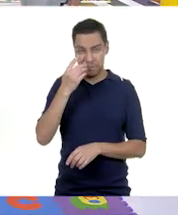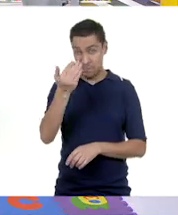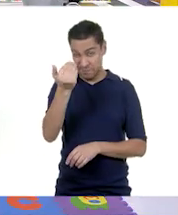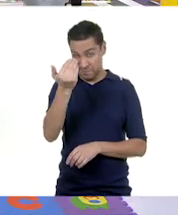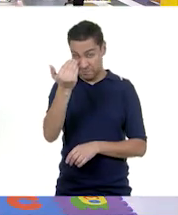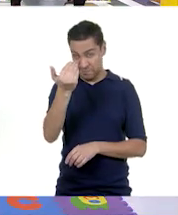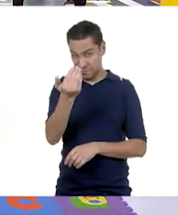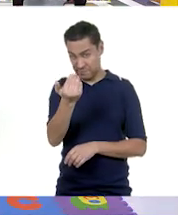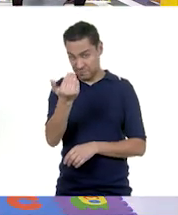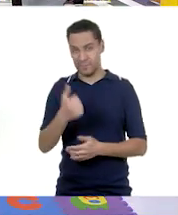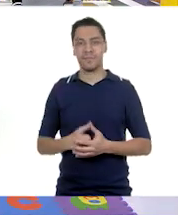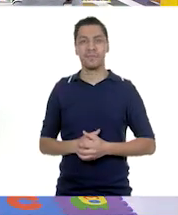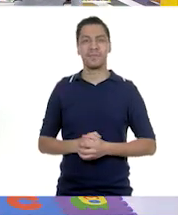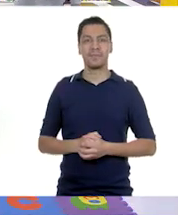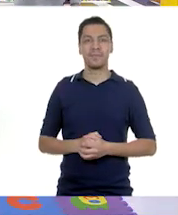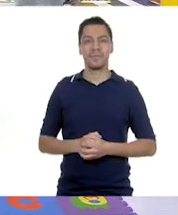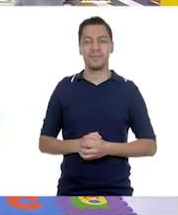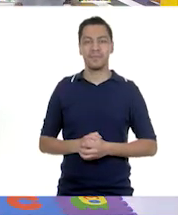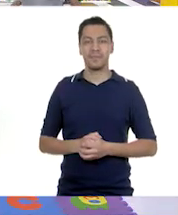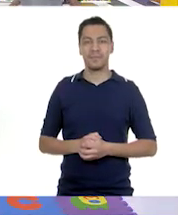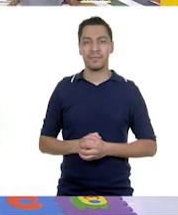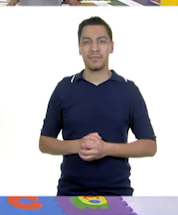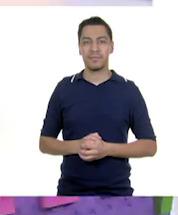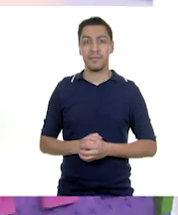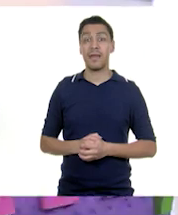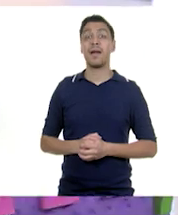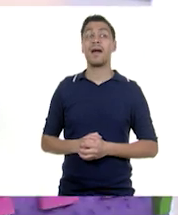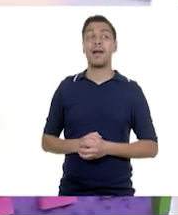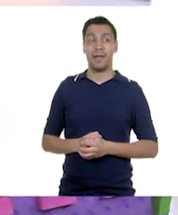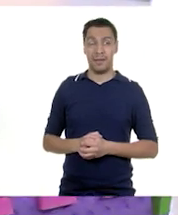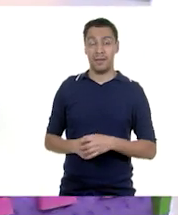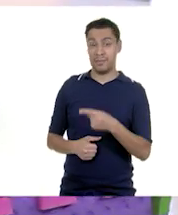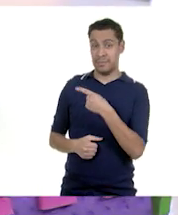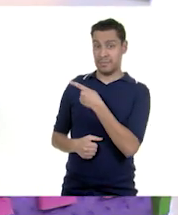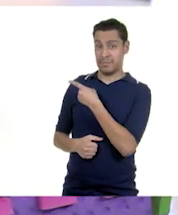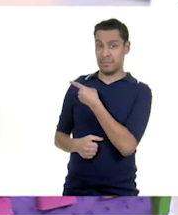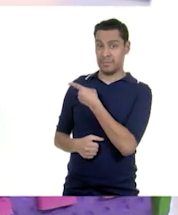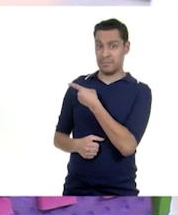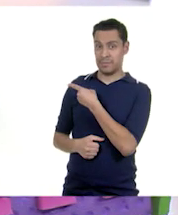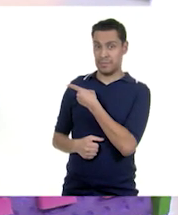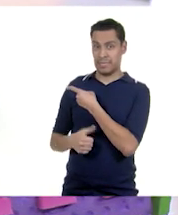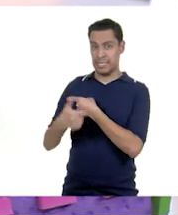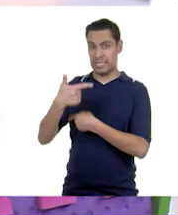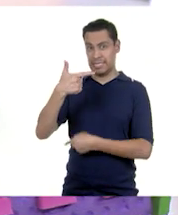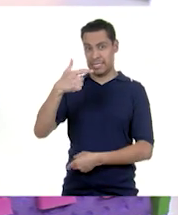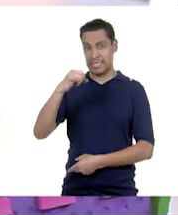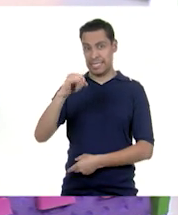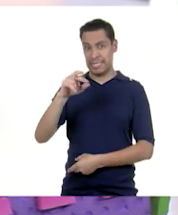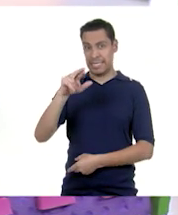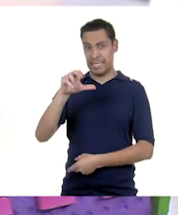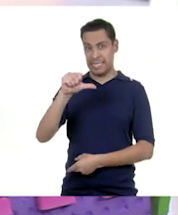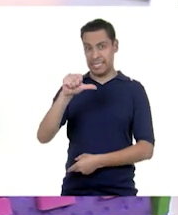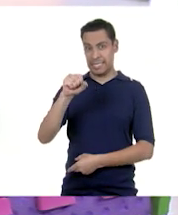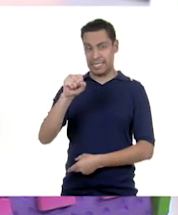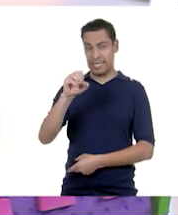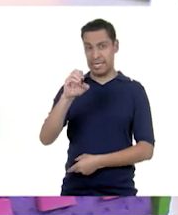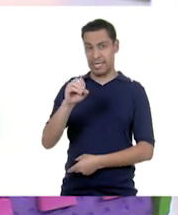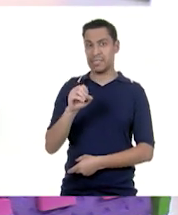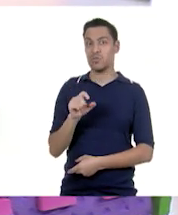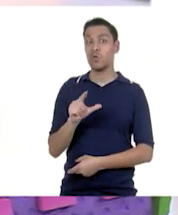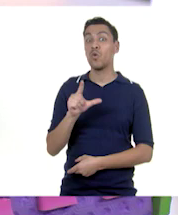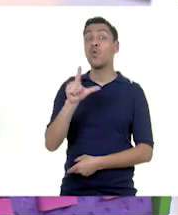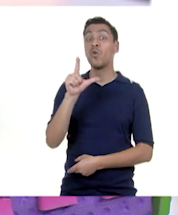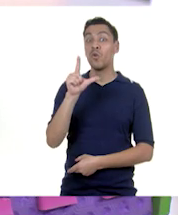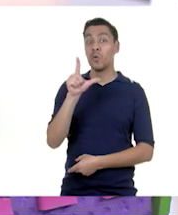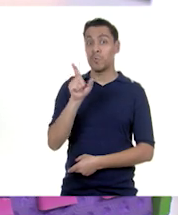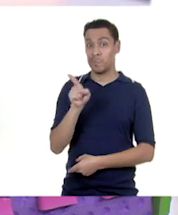A ver cuál será la sorpresa. ¿Cómo se imagina? ¡Ah! Tenemos un girasol. ¡Wow! El girasol, sabes